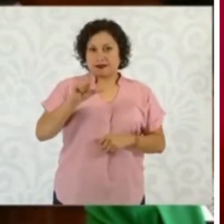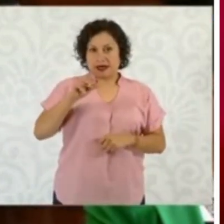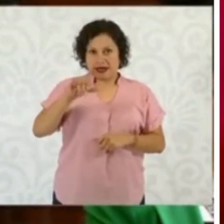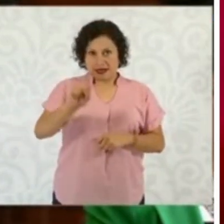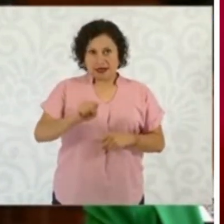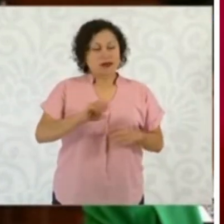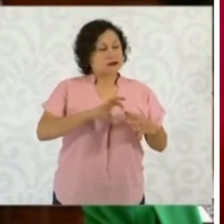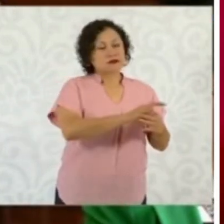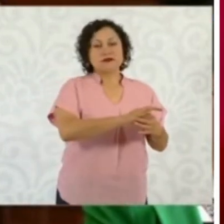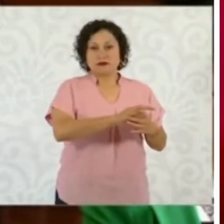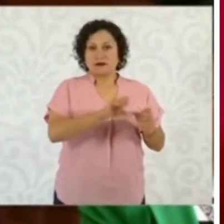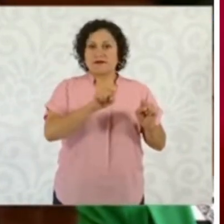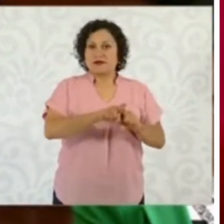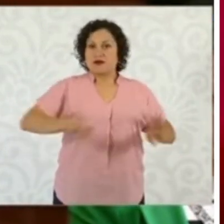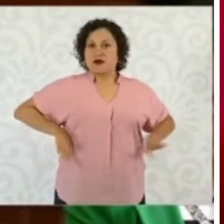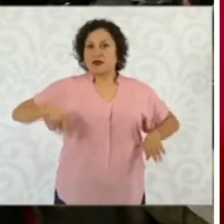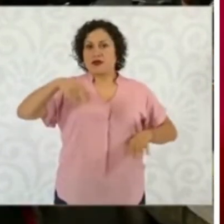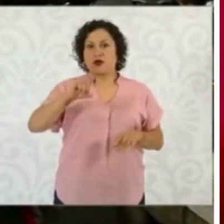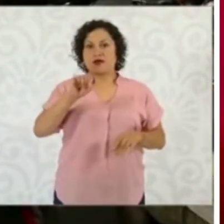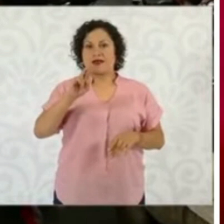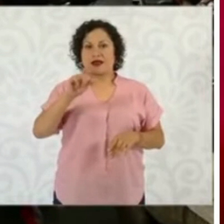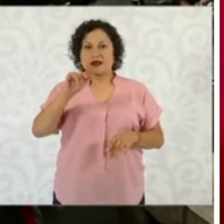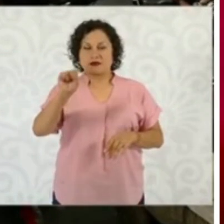neoliberalismo de Carlos Salinas de Gortari. Entonces, ¿cuál es su opinión, presidente?